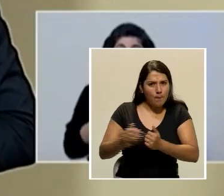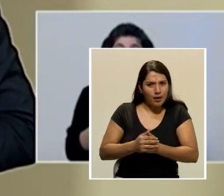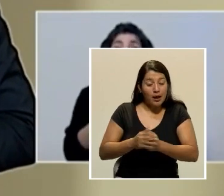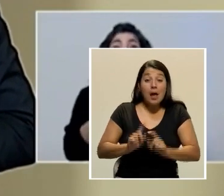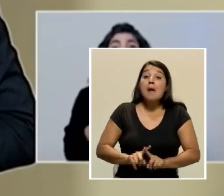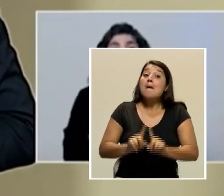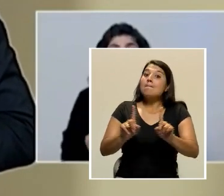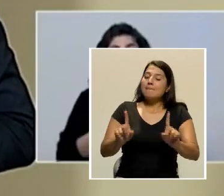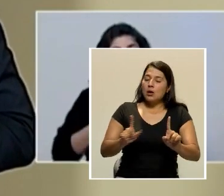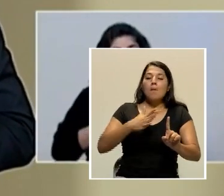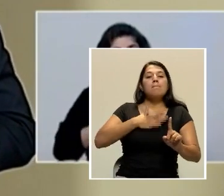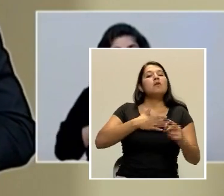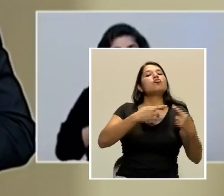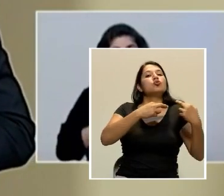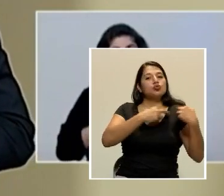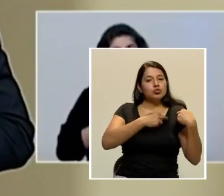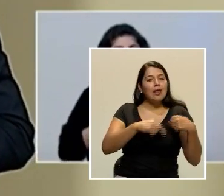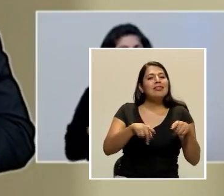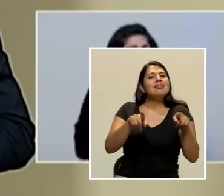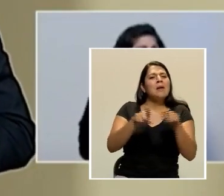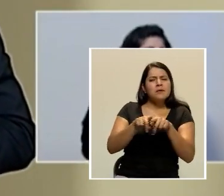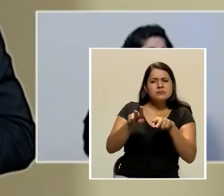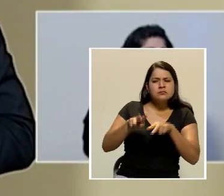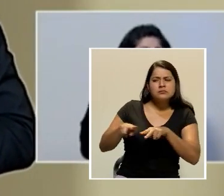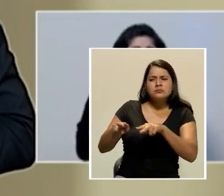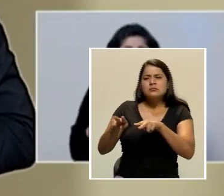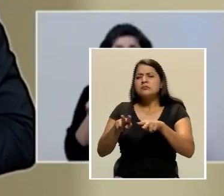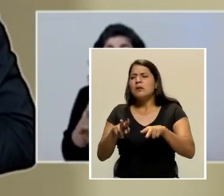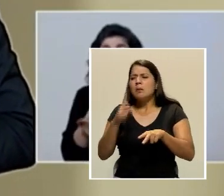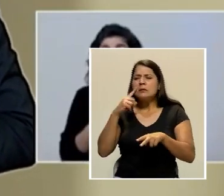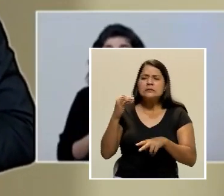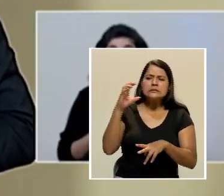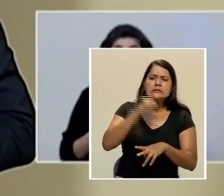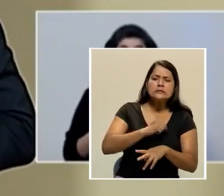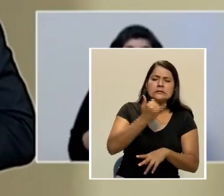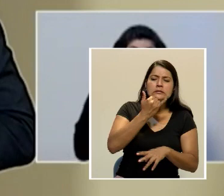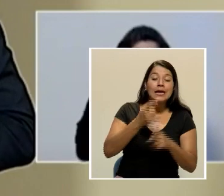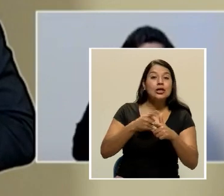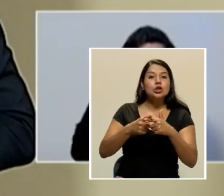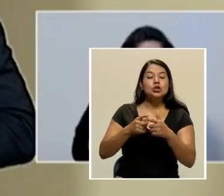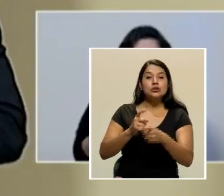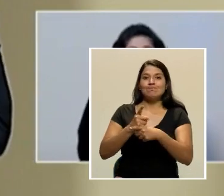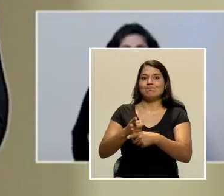de contratación, por ejemplo, típico de casa presidencial, pues